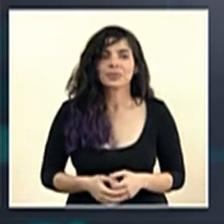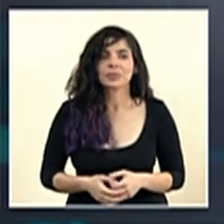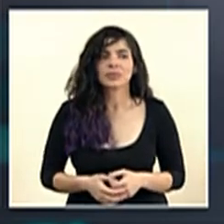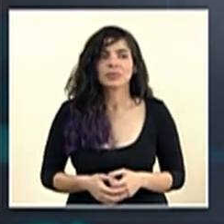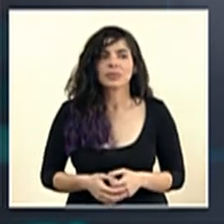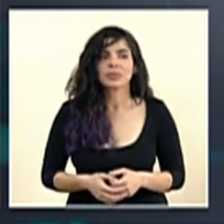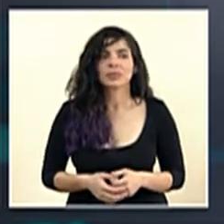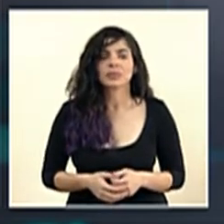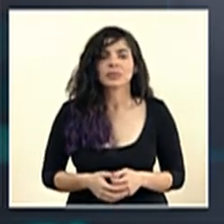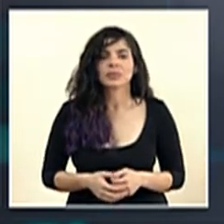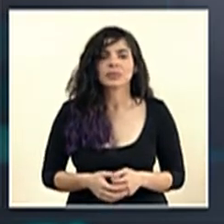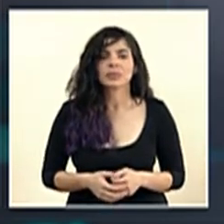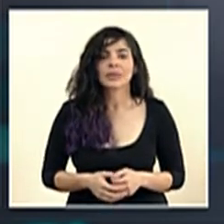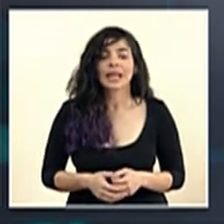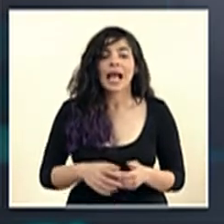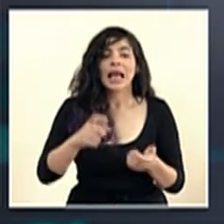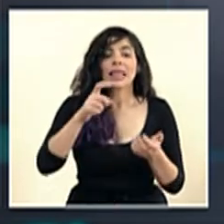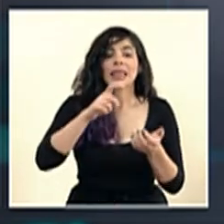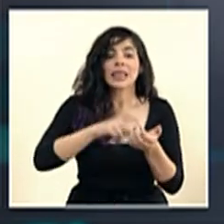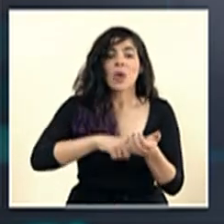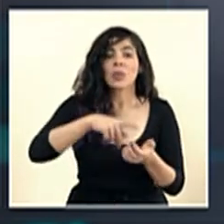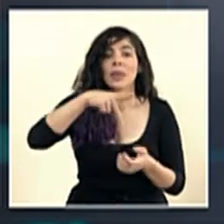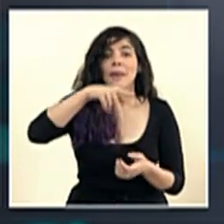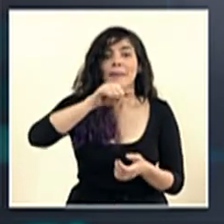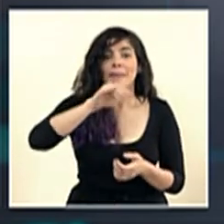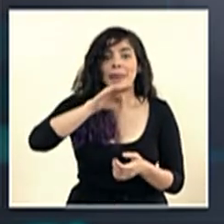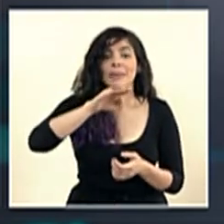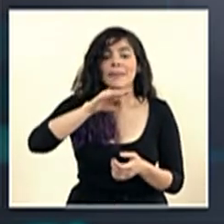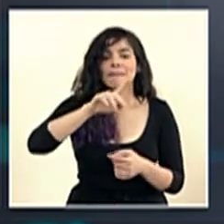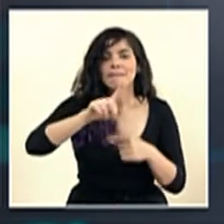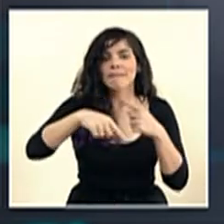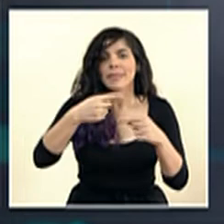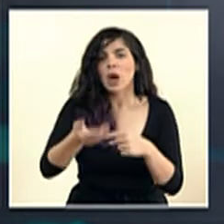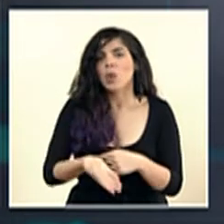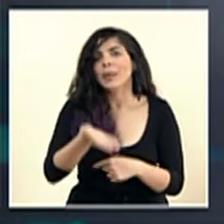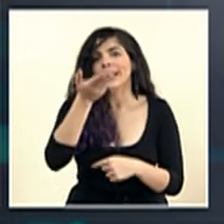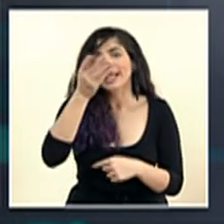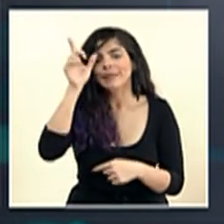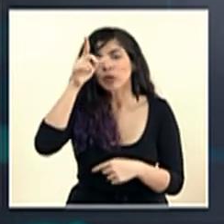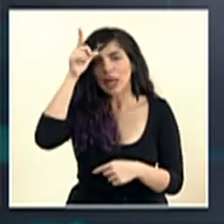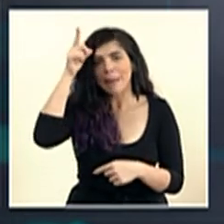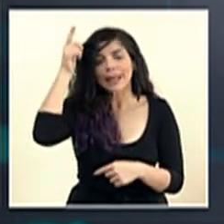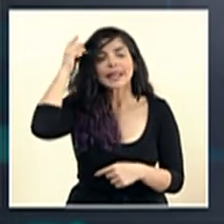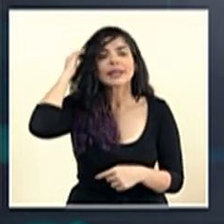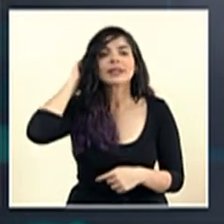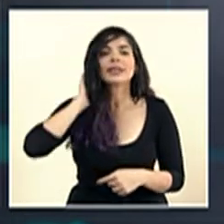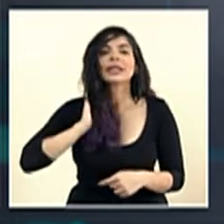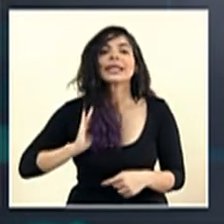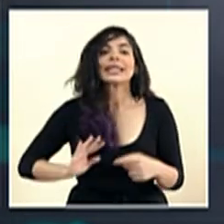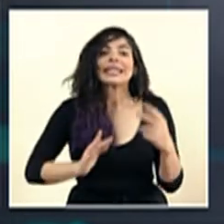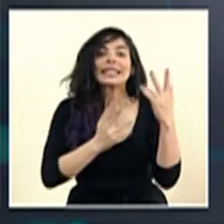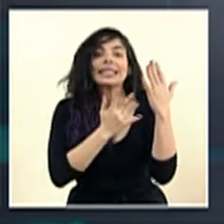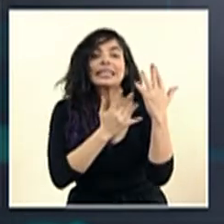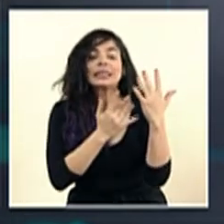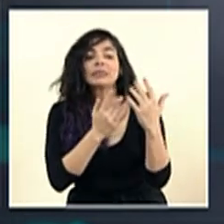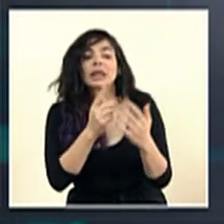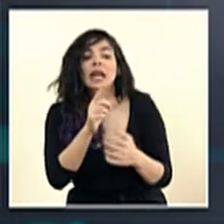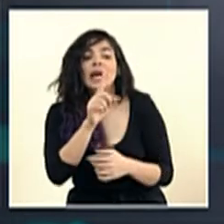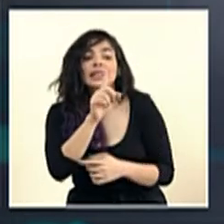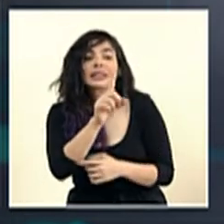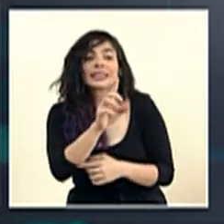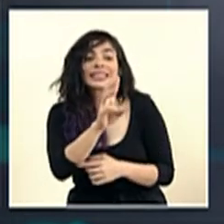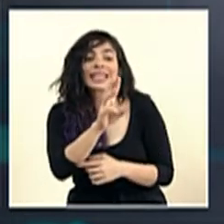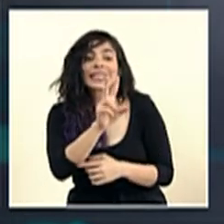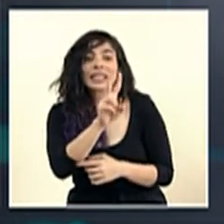La relación deuda-PIB nos va a aumentar, por supuesto, y esperamos o proyectamos que pase de